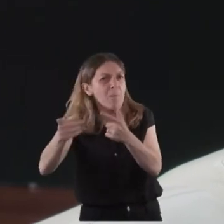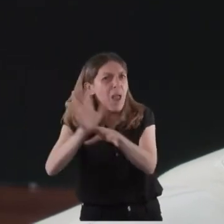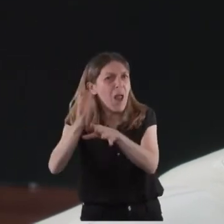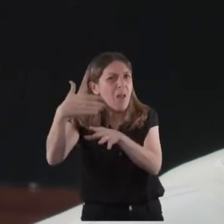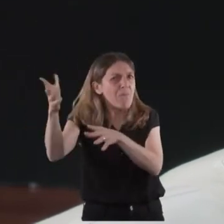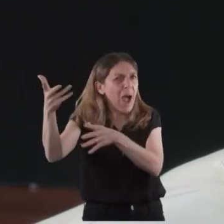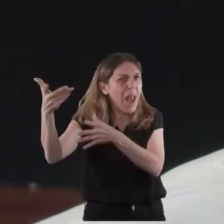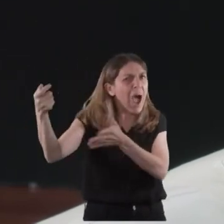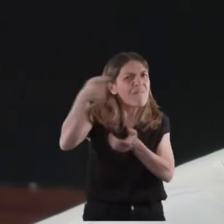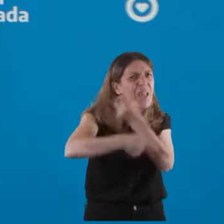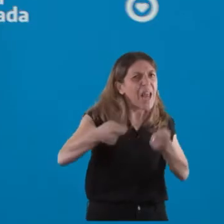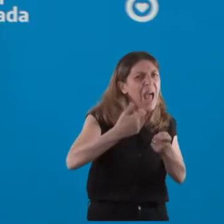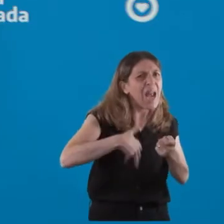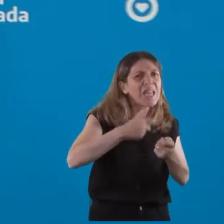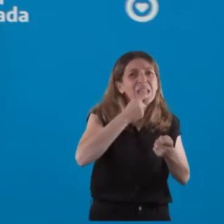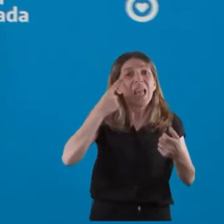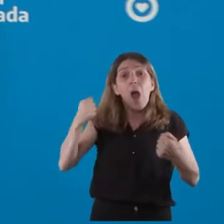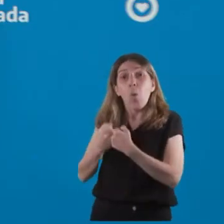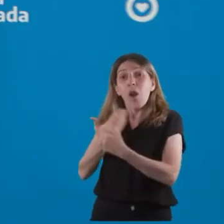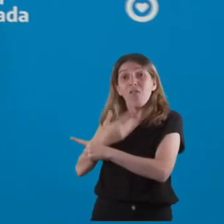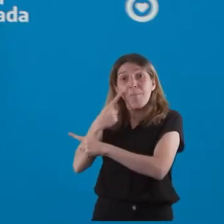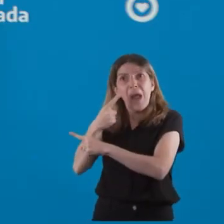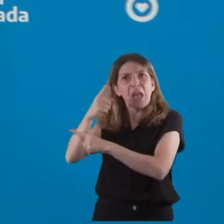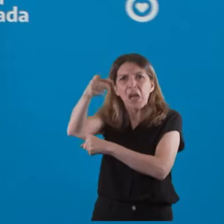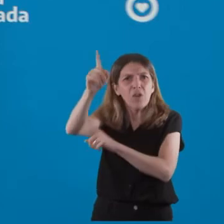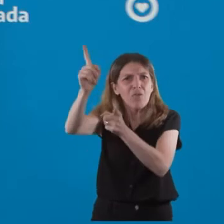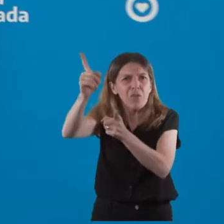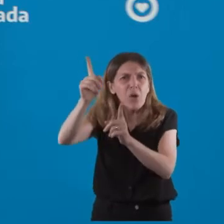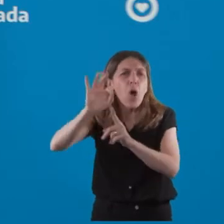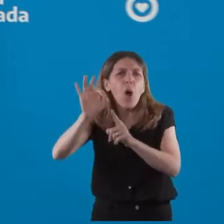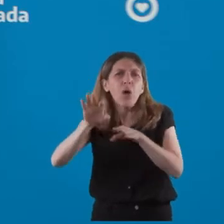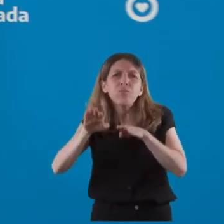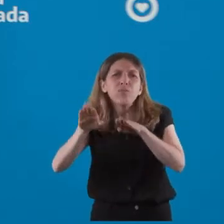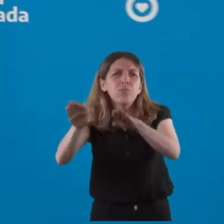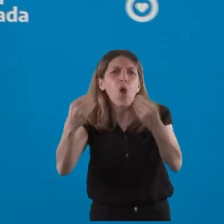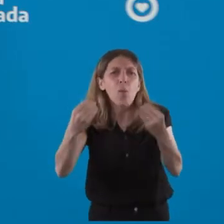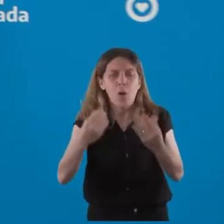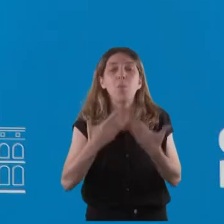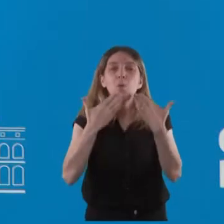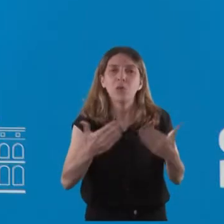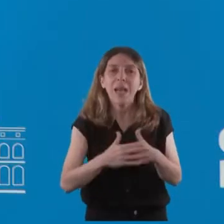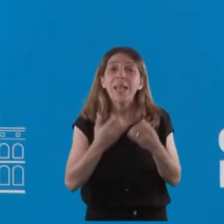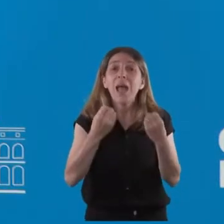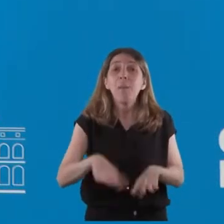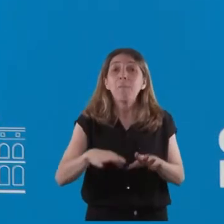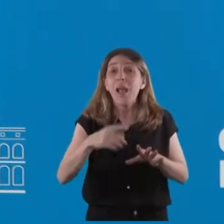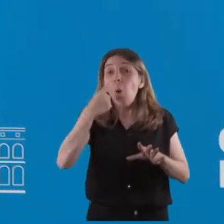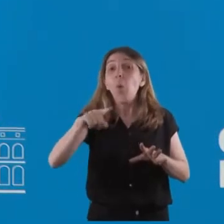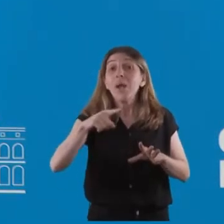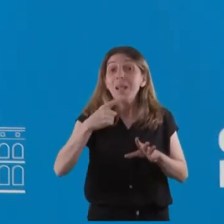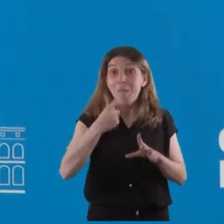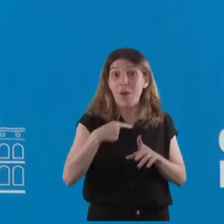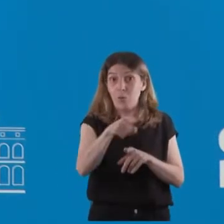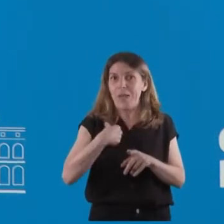en caso de que no haya un acuerdo con el fondo o son cuestiones paralelas gracias gracias empiezo por el final son cuestiones